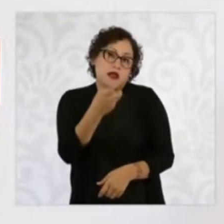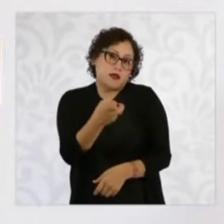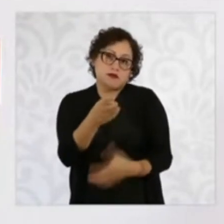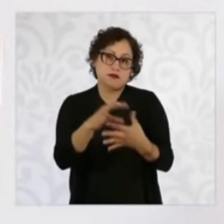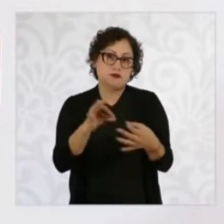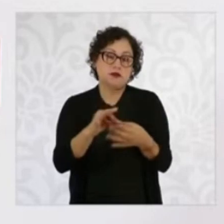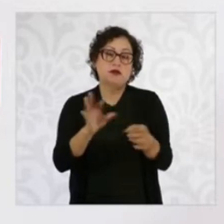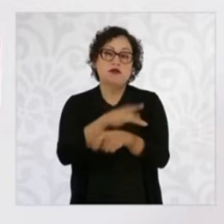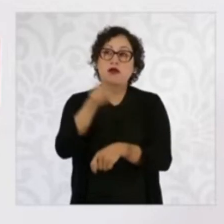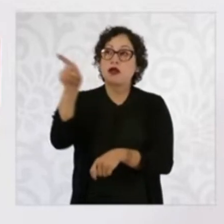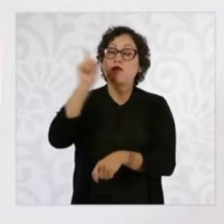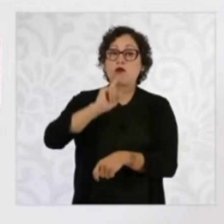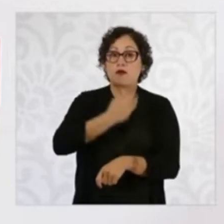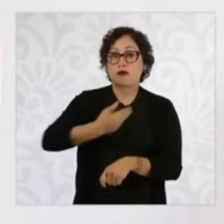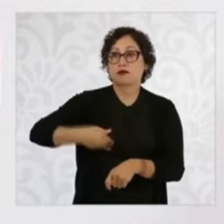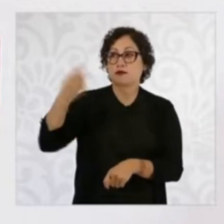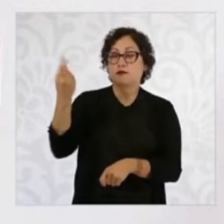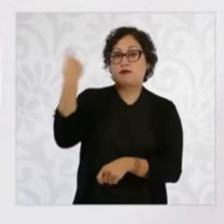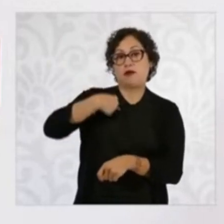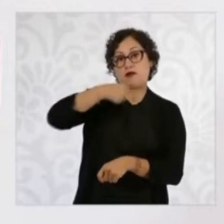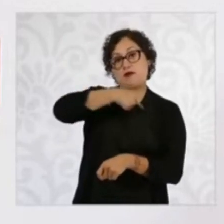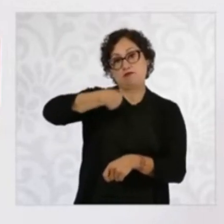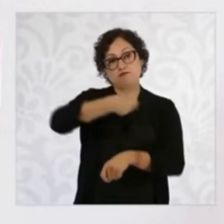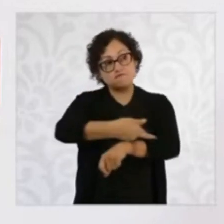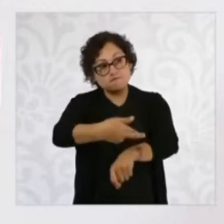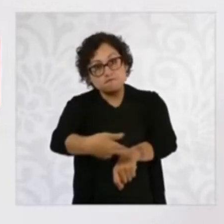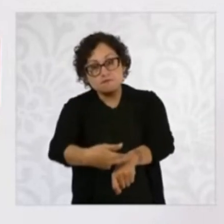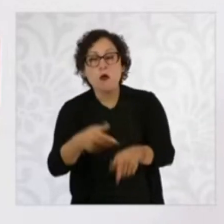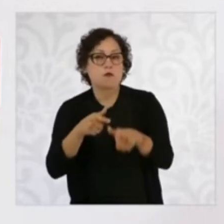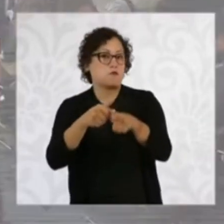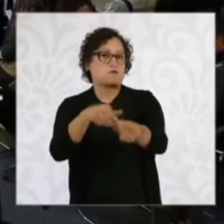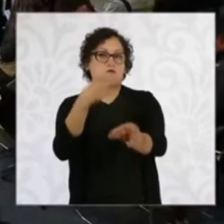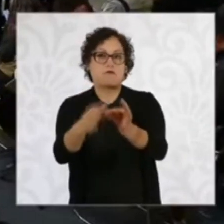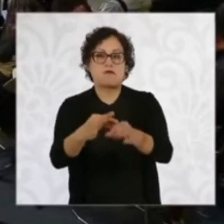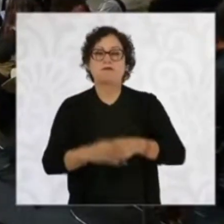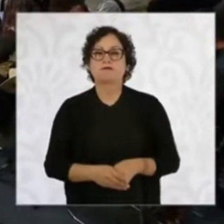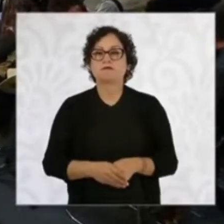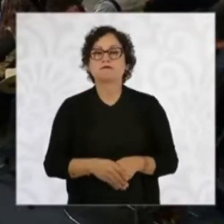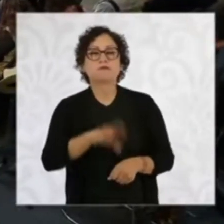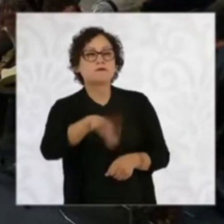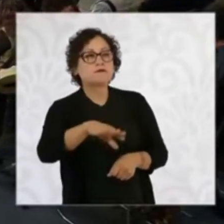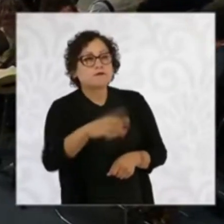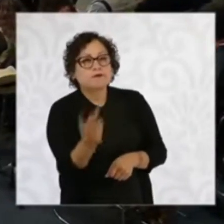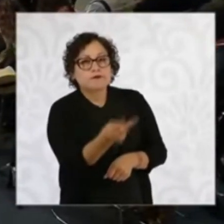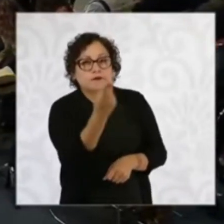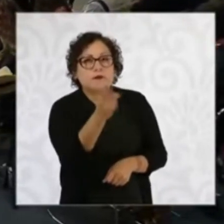presidenta y esas son las instrucciones que vamos a cumplir. Y nada más, perdón, el tema de la